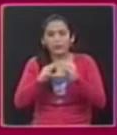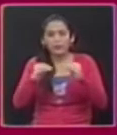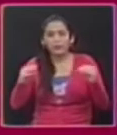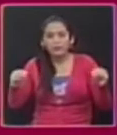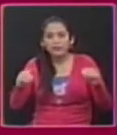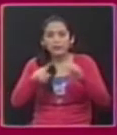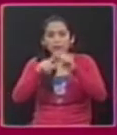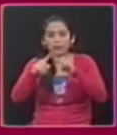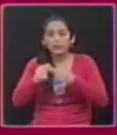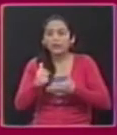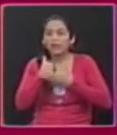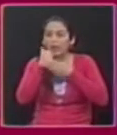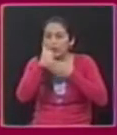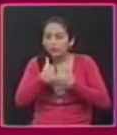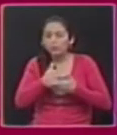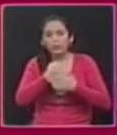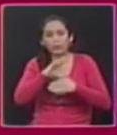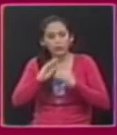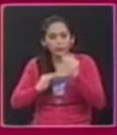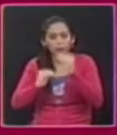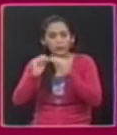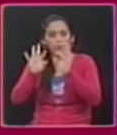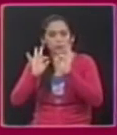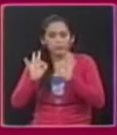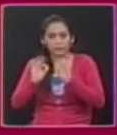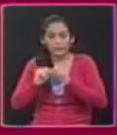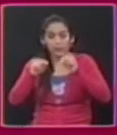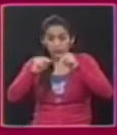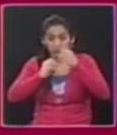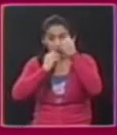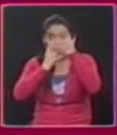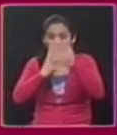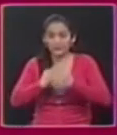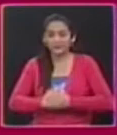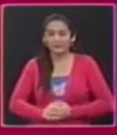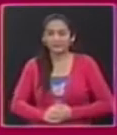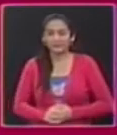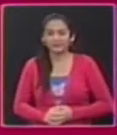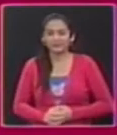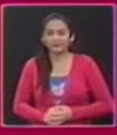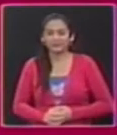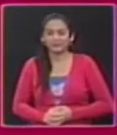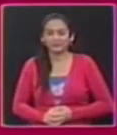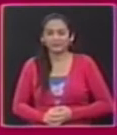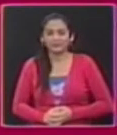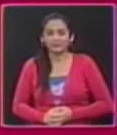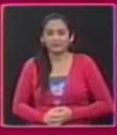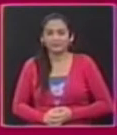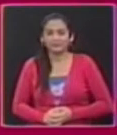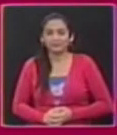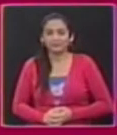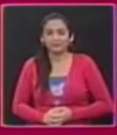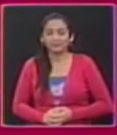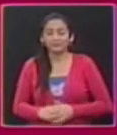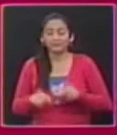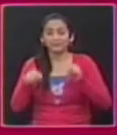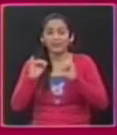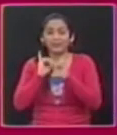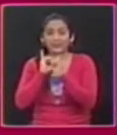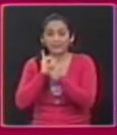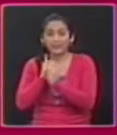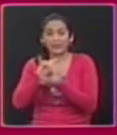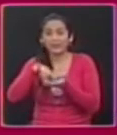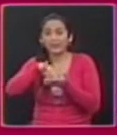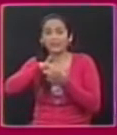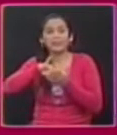es por eso que en esta edición tenemos, y le cuento aquí como una primicia, el Colegio de Arquitectos